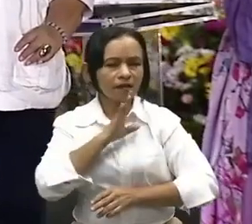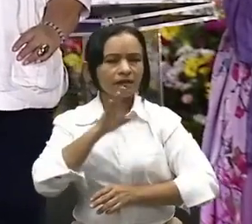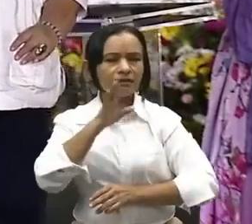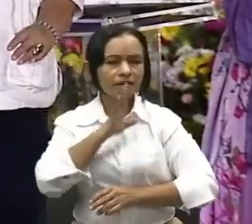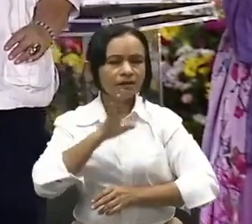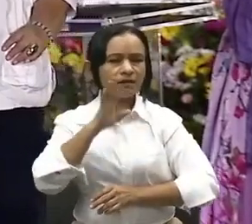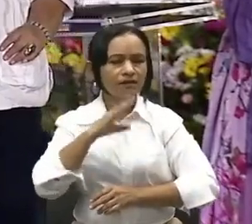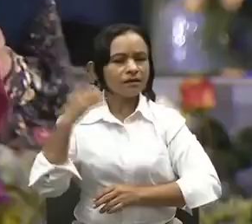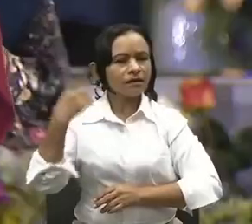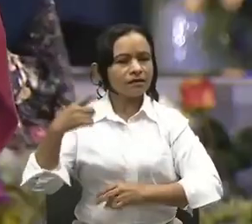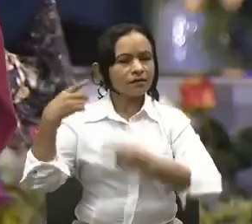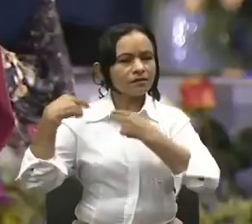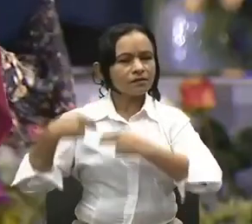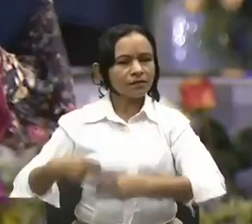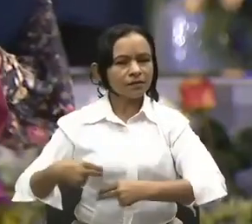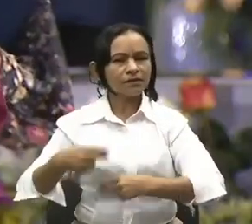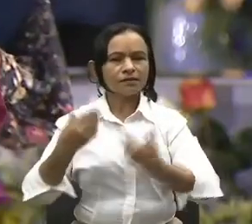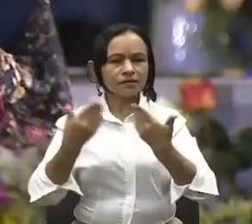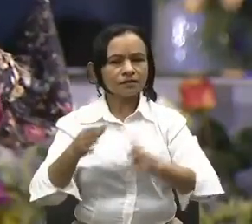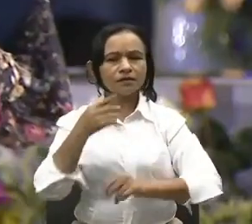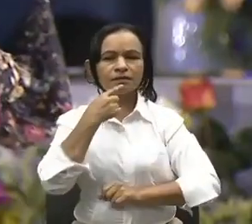Nosotros le hemos dicho,